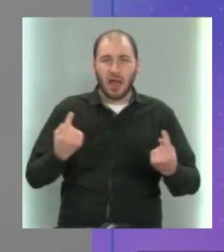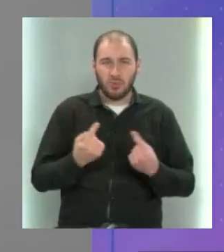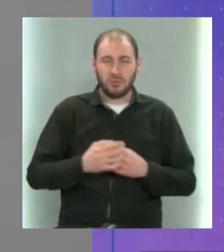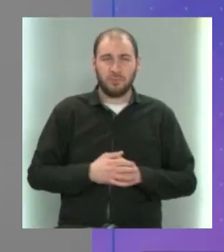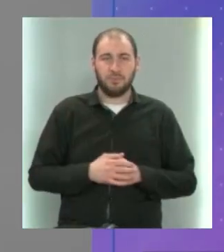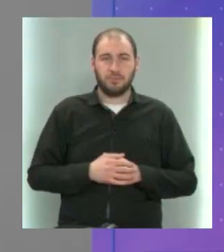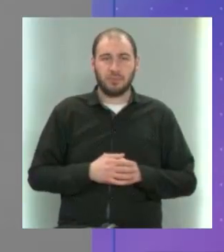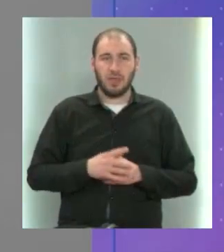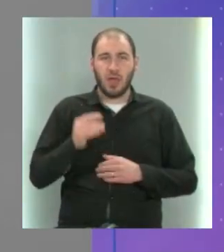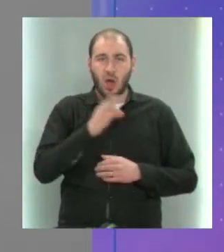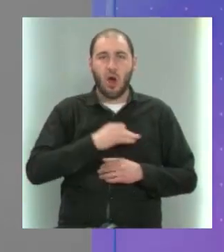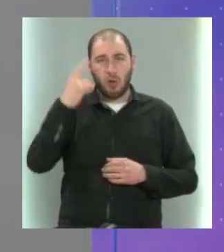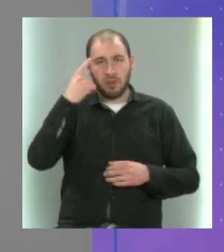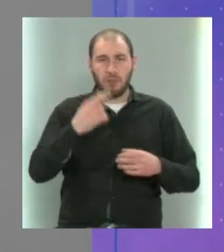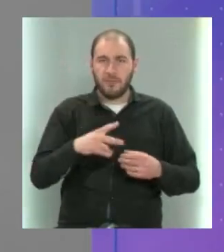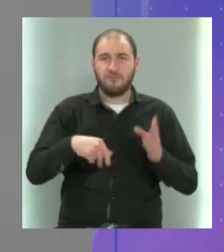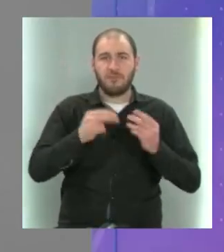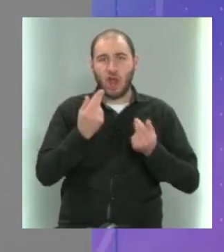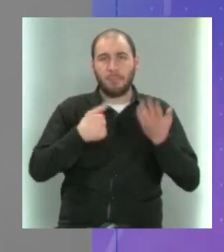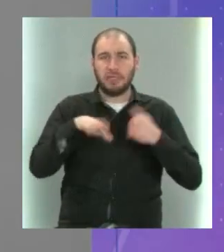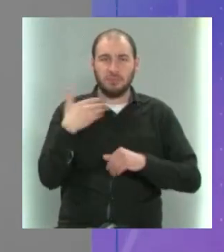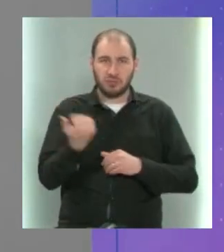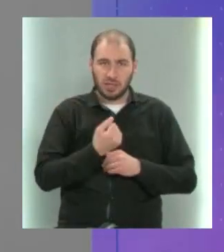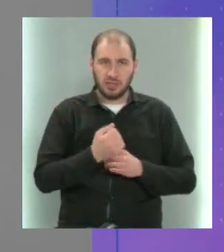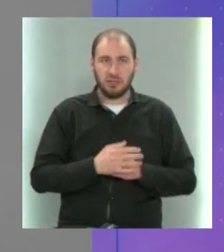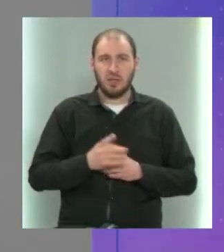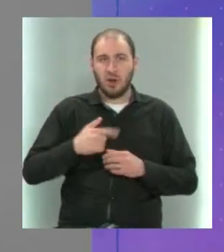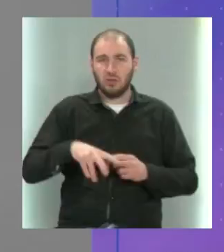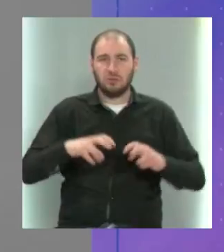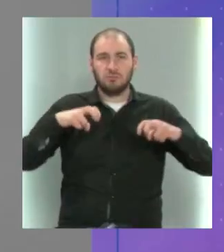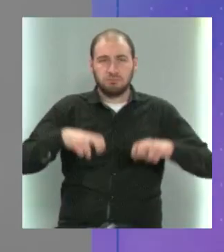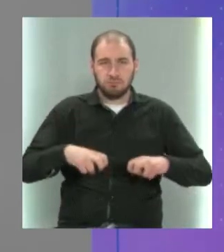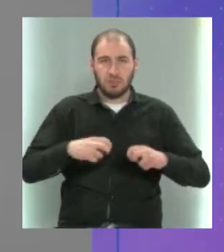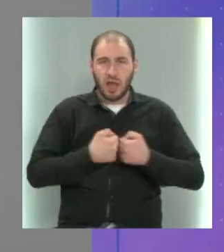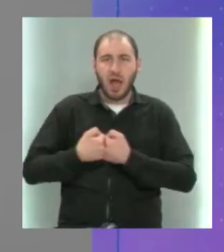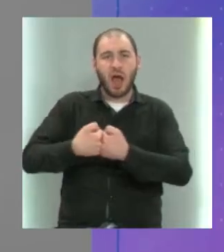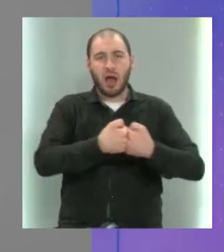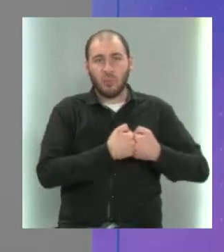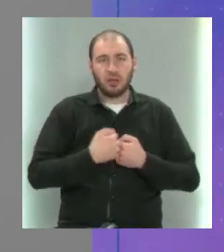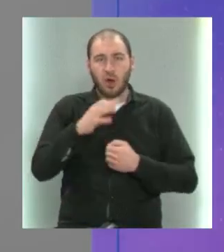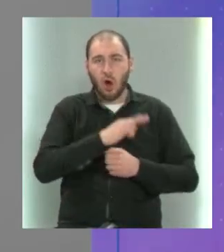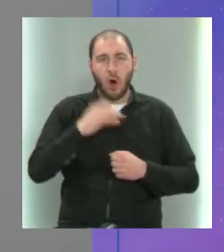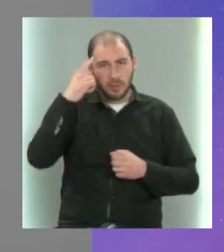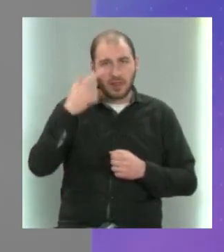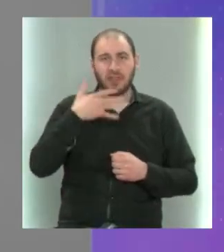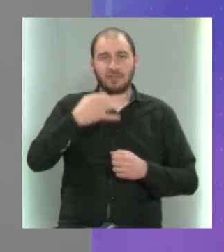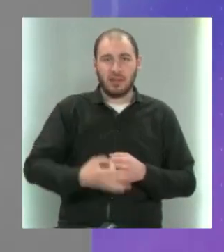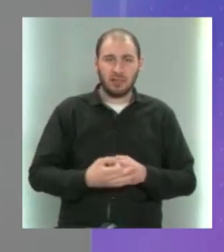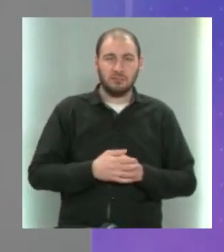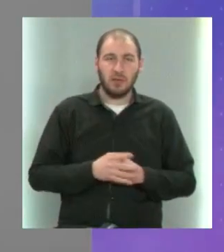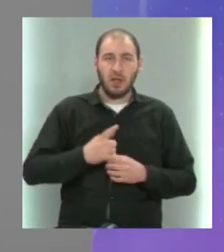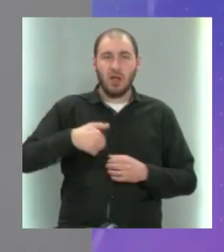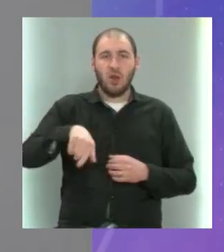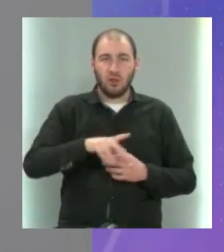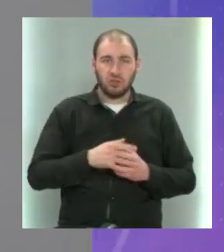nosotros la opinión más valiosa y no nos estamos poniendo a sentar a consensuar sobre las opiniones que realmente